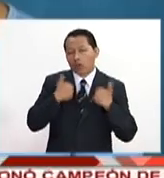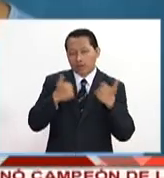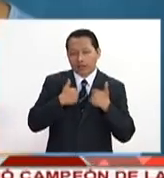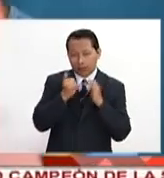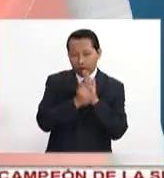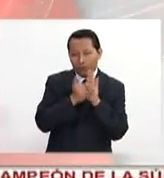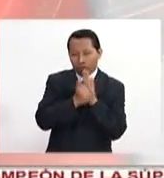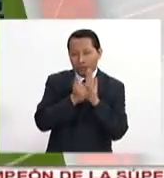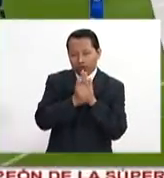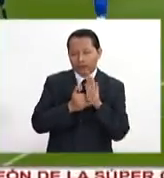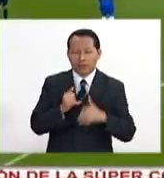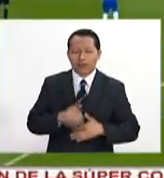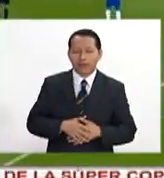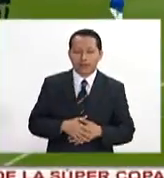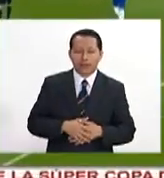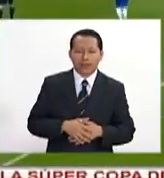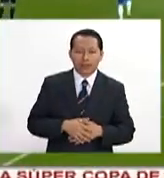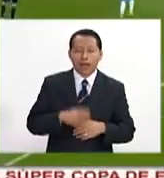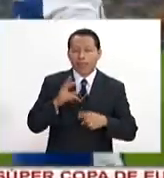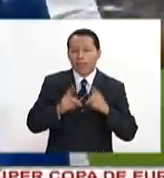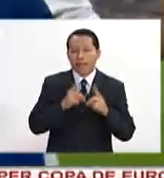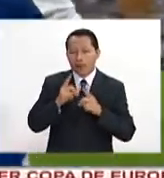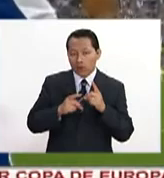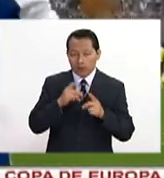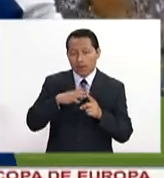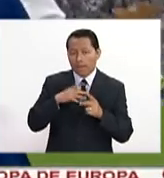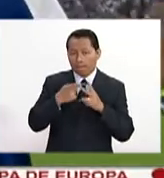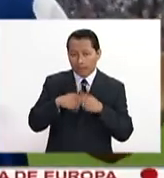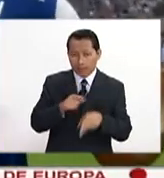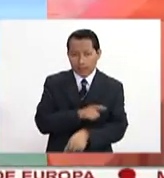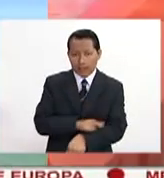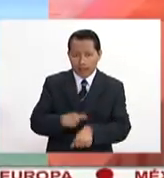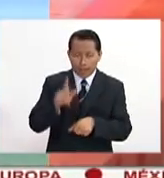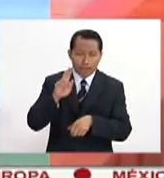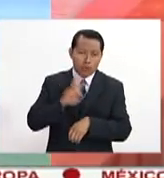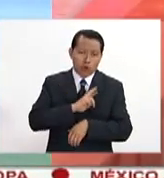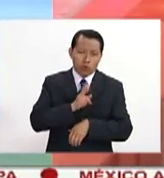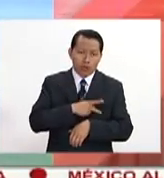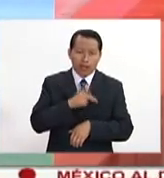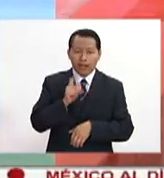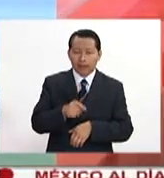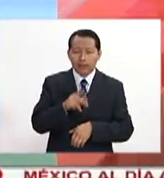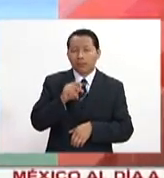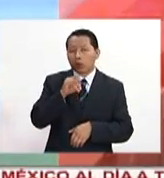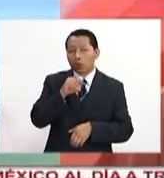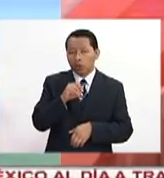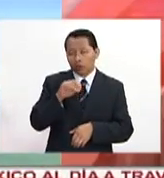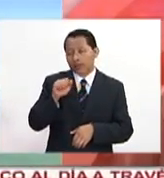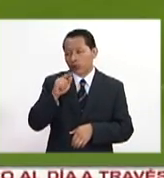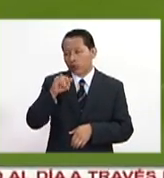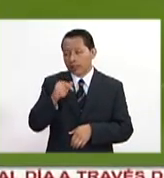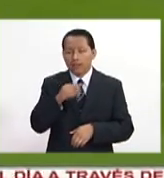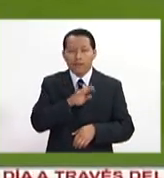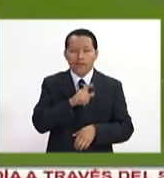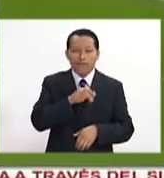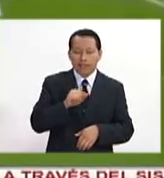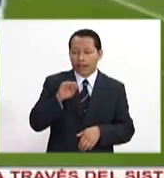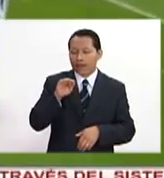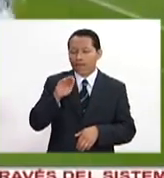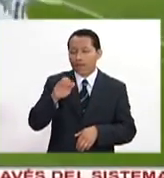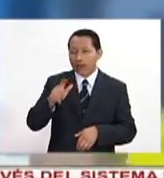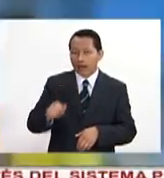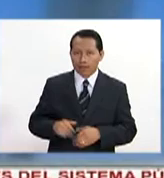youtubers. Y en los deportes arranca la Liga en Portugal. El Porto recibe al Estoril y Benfica al